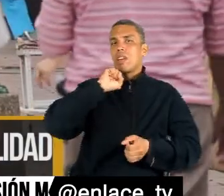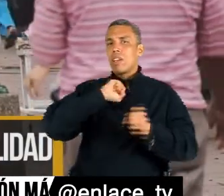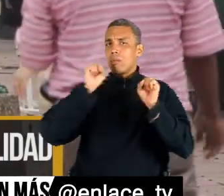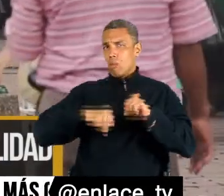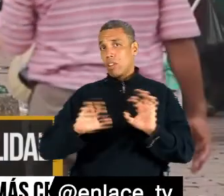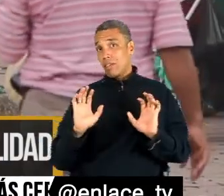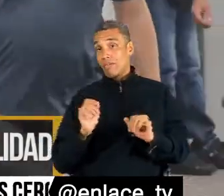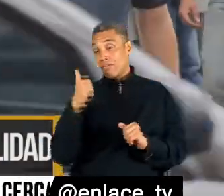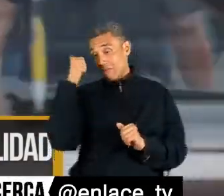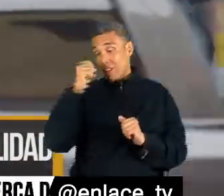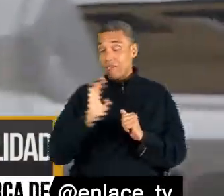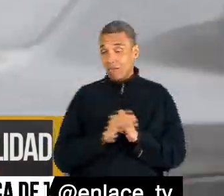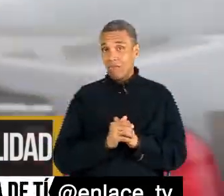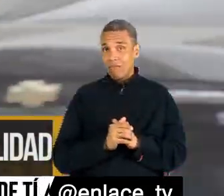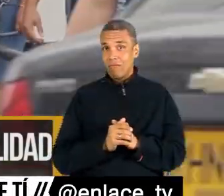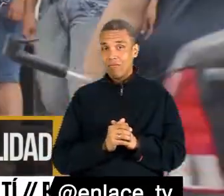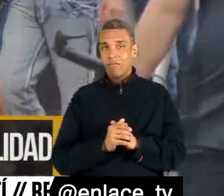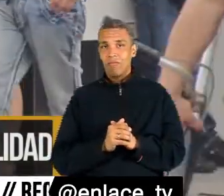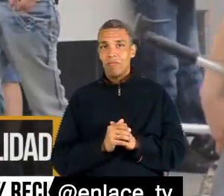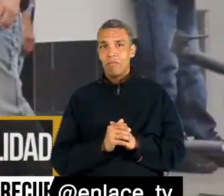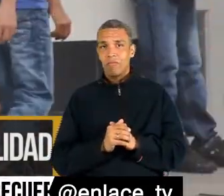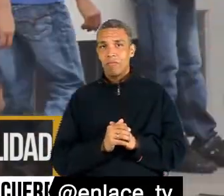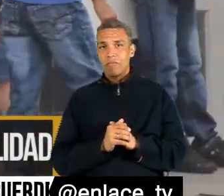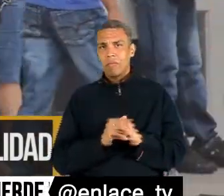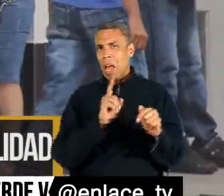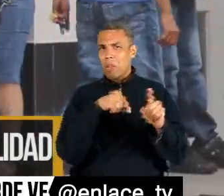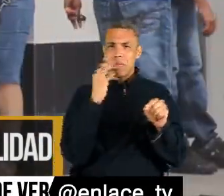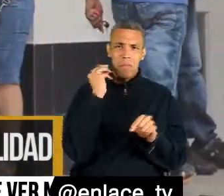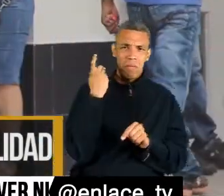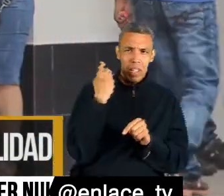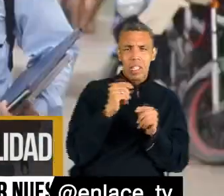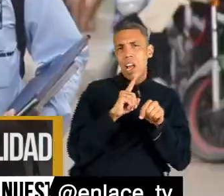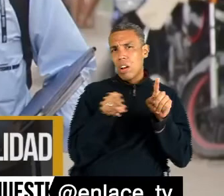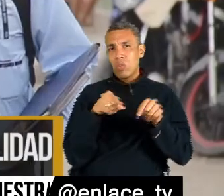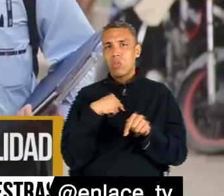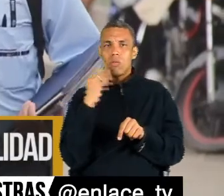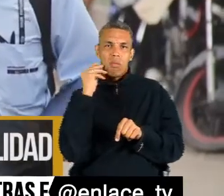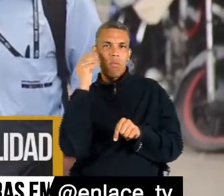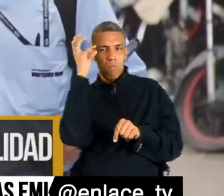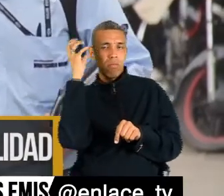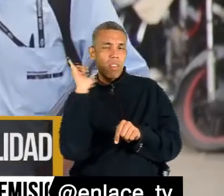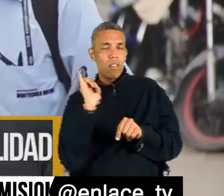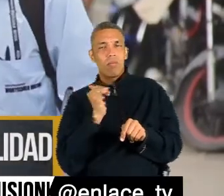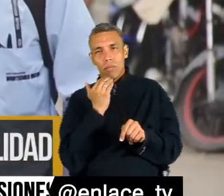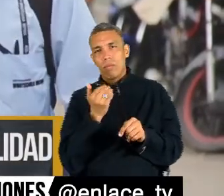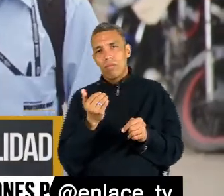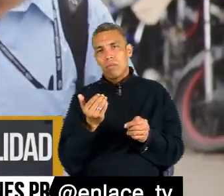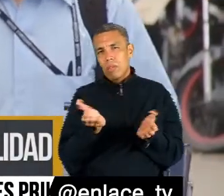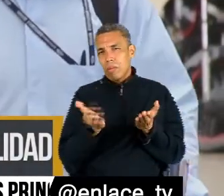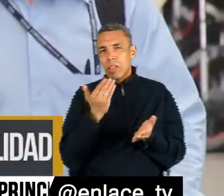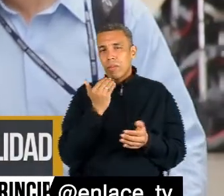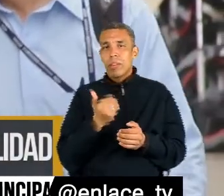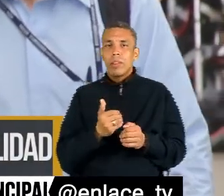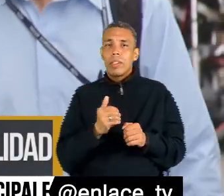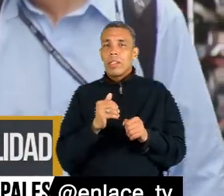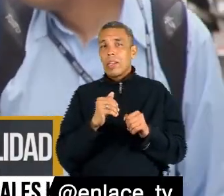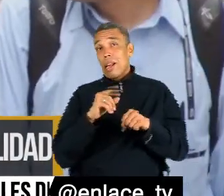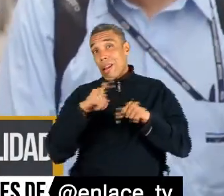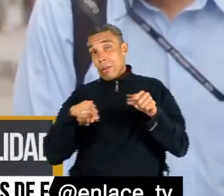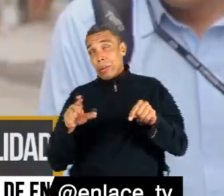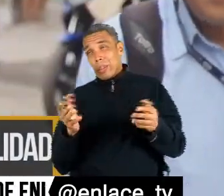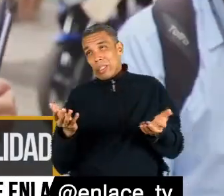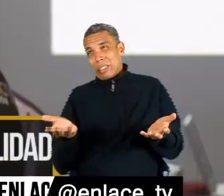calificada, pero también calificada. Algunas de las limitaciones que nosotros hemos identificado y hemos encontrado tienen que ver con que